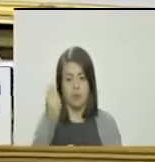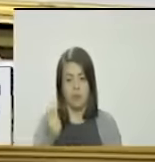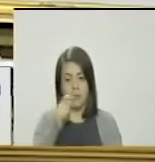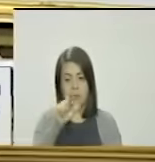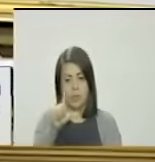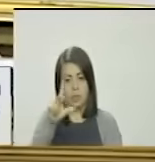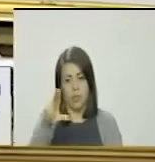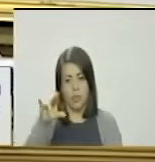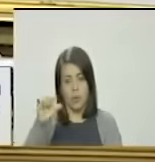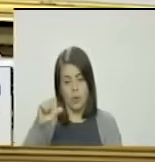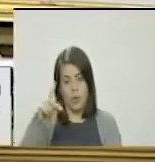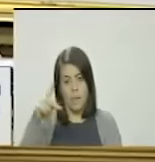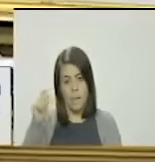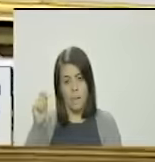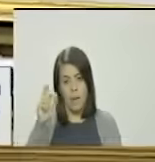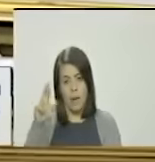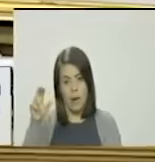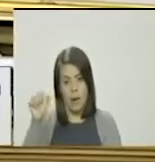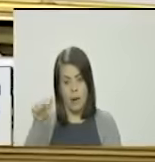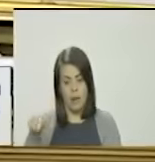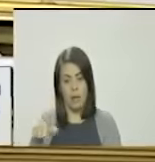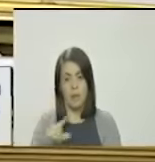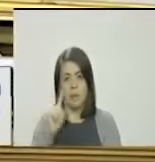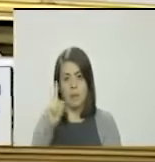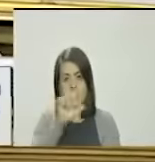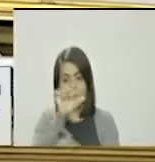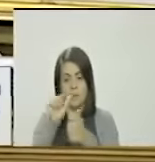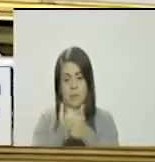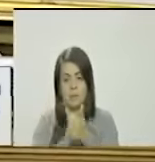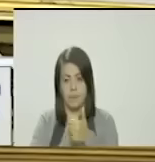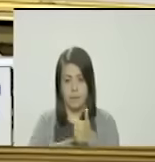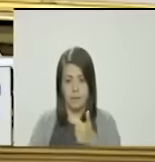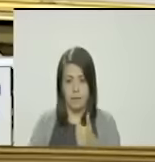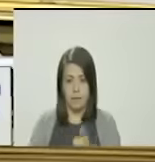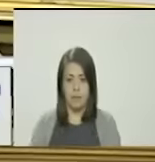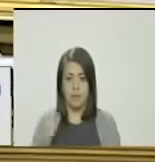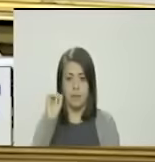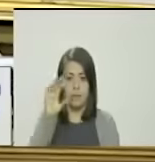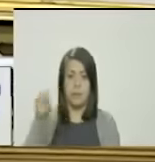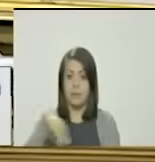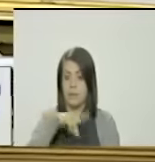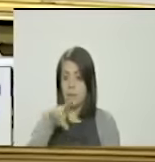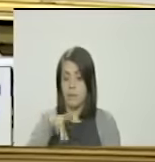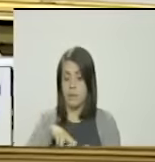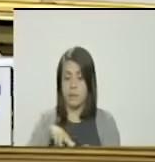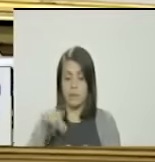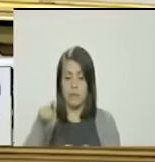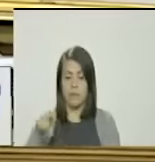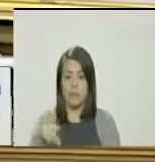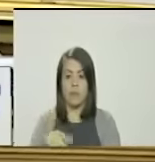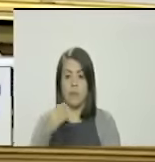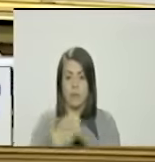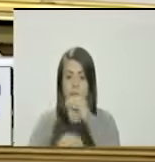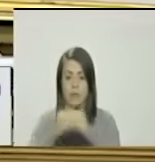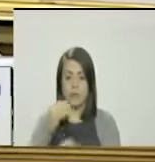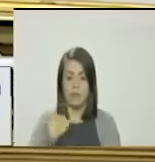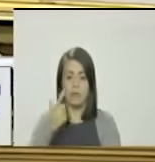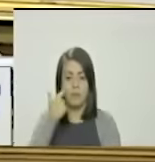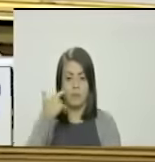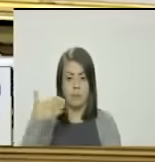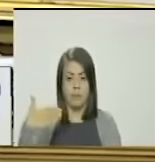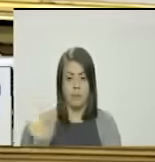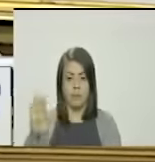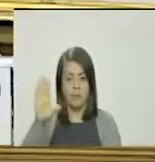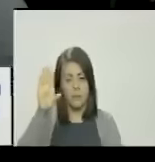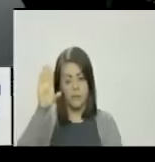diputado Luis Parra Rivero como primer vicepresidente de la Asamblea Nacional. Sírvanse manifestarlo